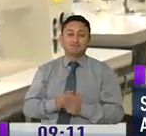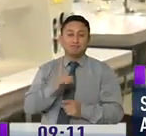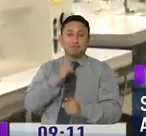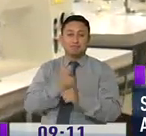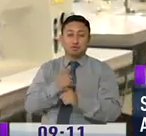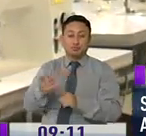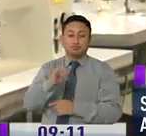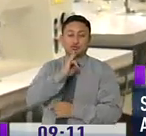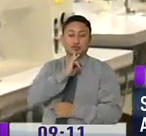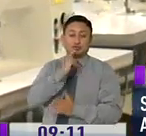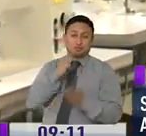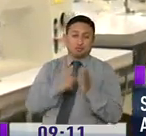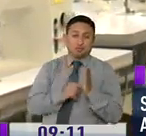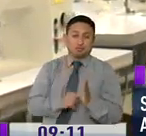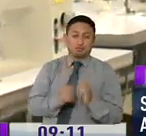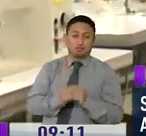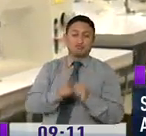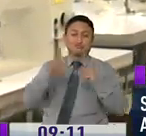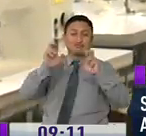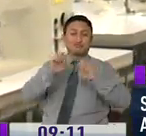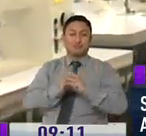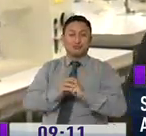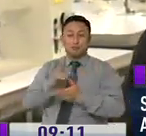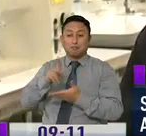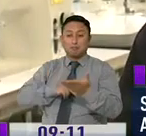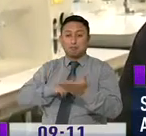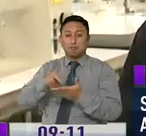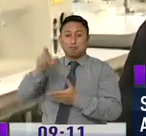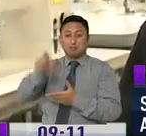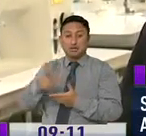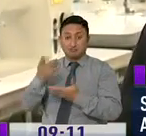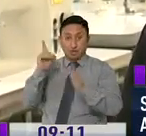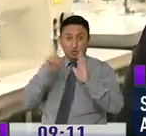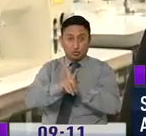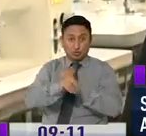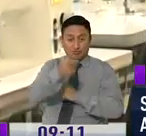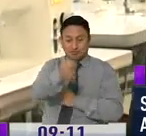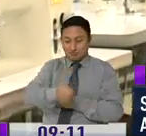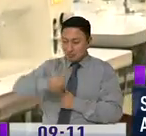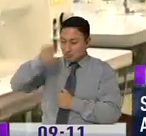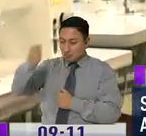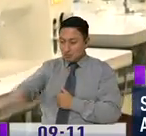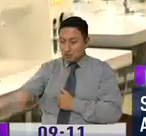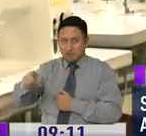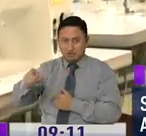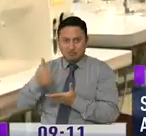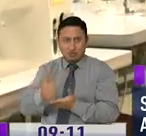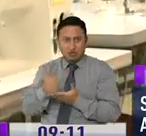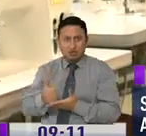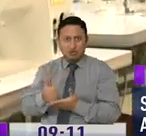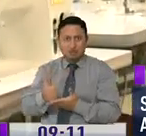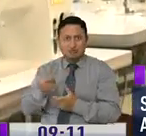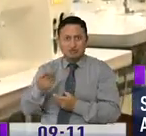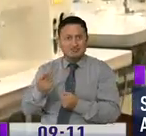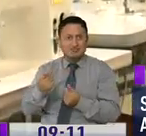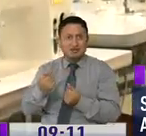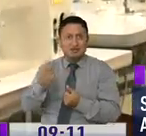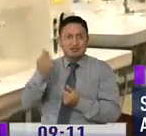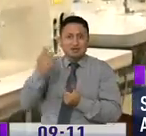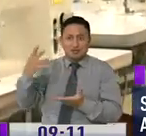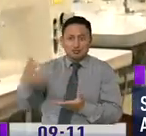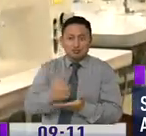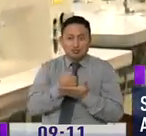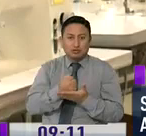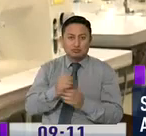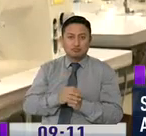los Estados Unidos, por ejemplo, el tema de la recompensa para quien nos ayude a dar con el dinero de los corruptos ha permitido que se recupere muchísimo dinero.